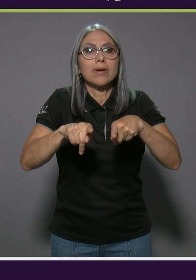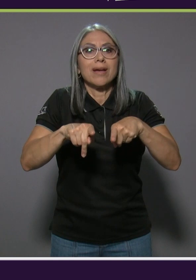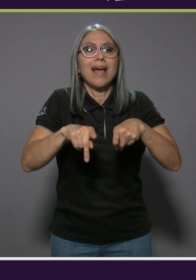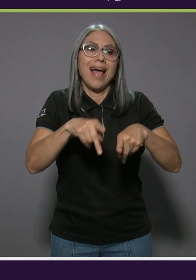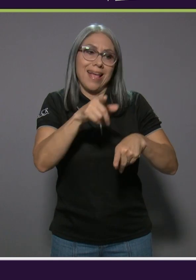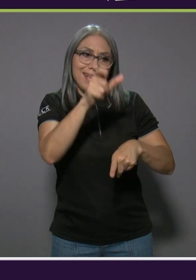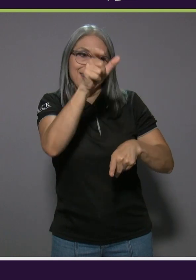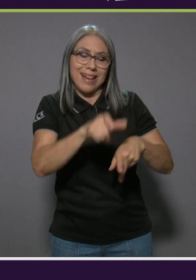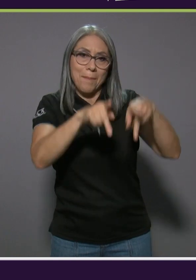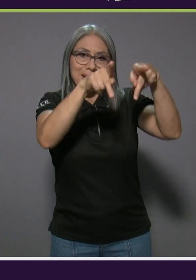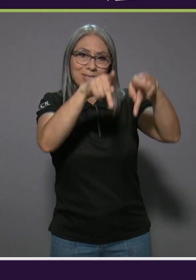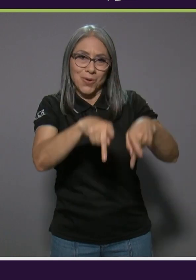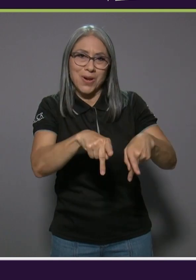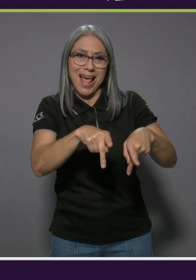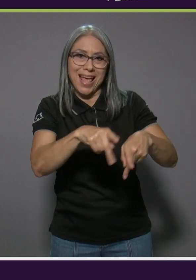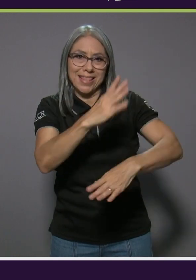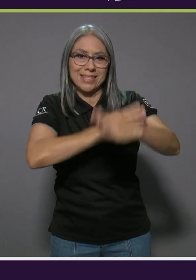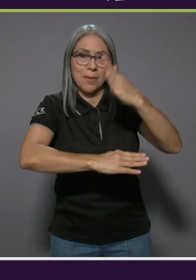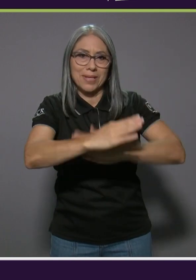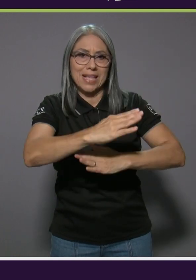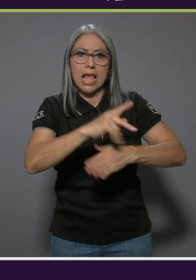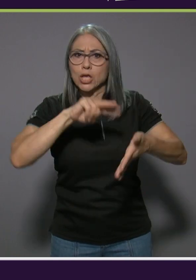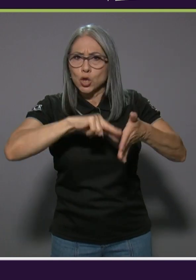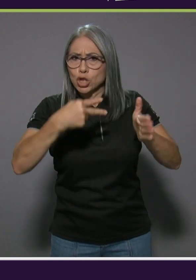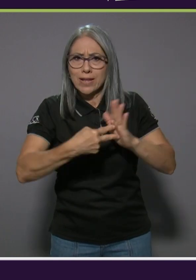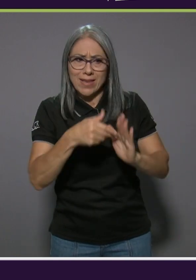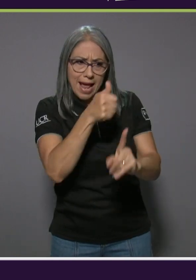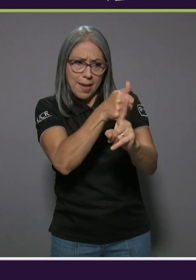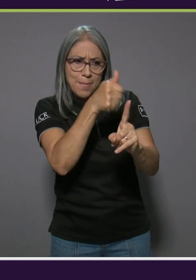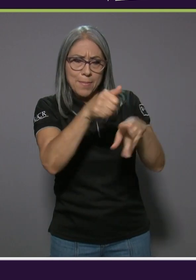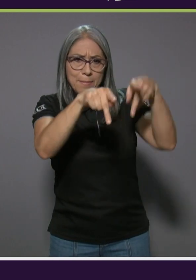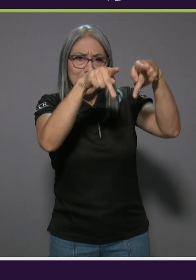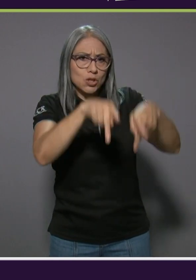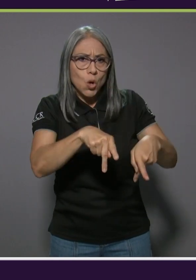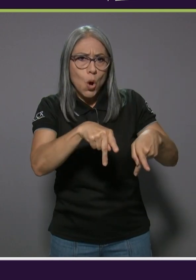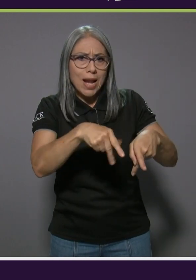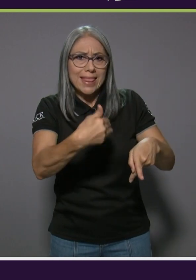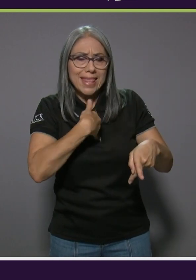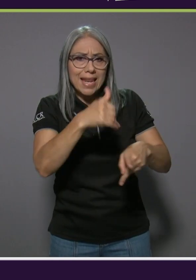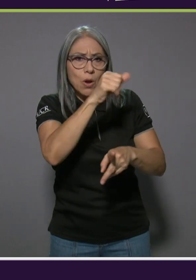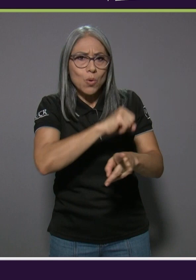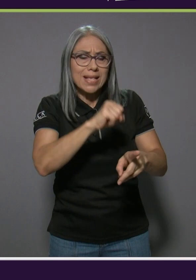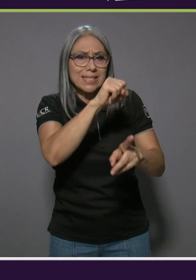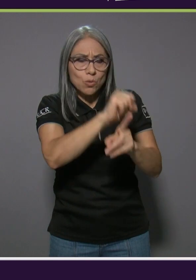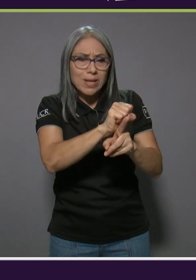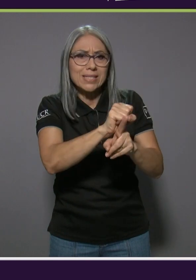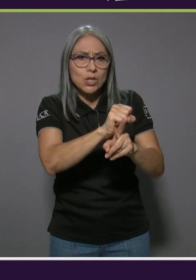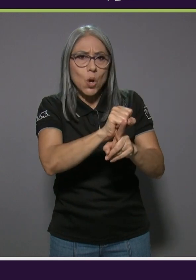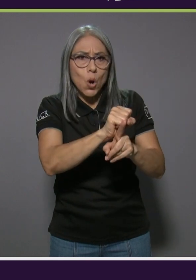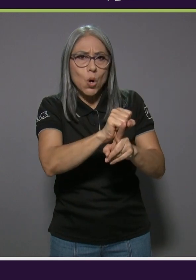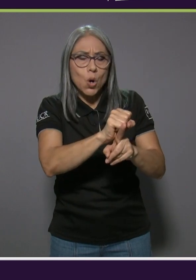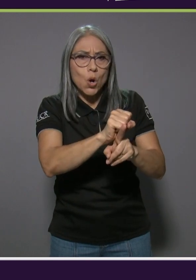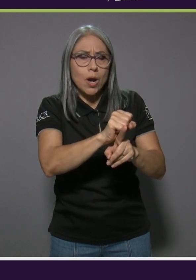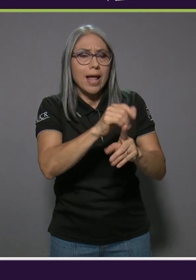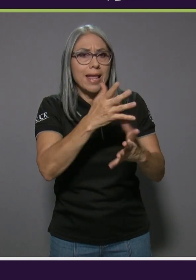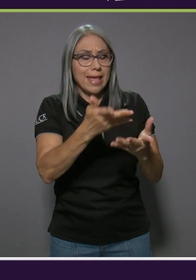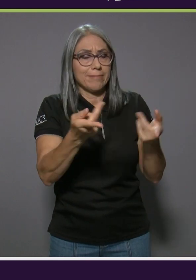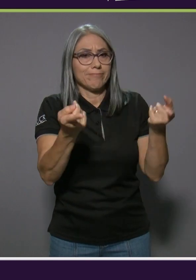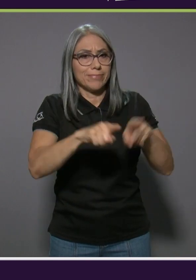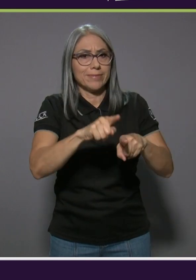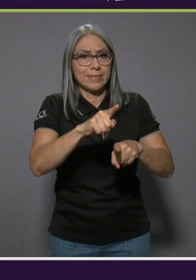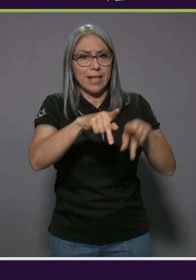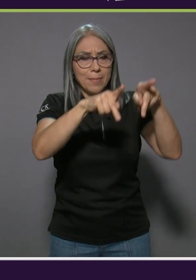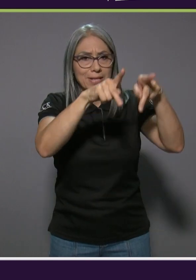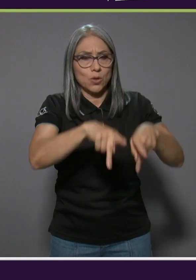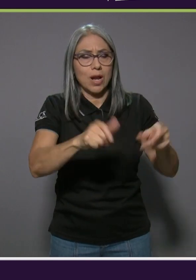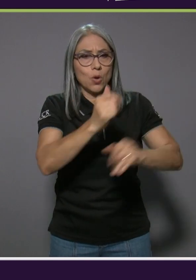persona que tenga una situación por médica o clínica que sea lo que le hace una persona con discapacidad. Ese